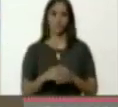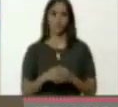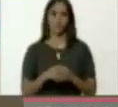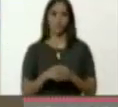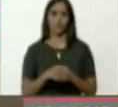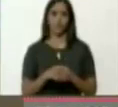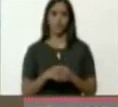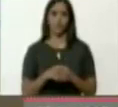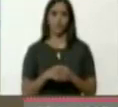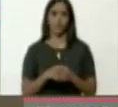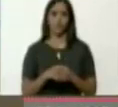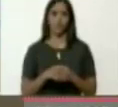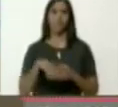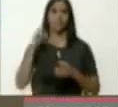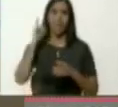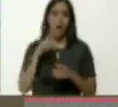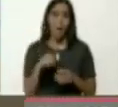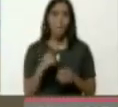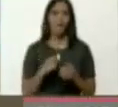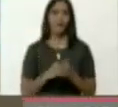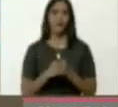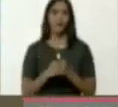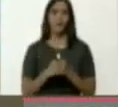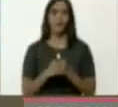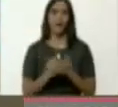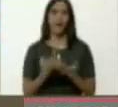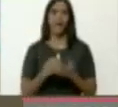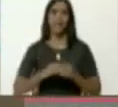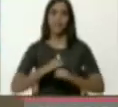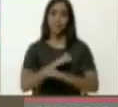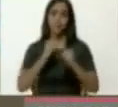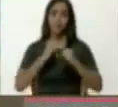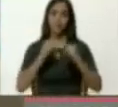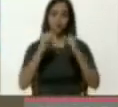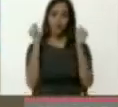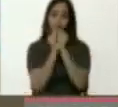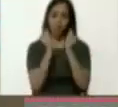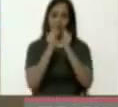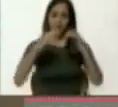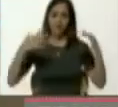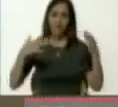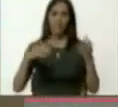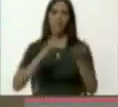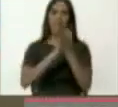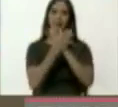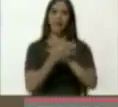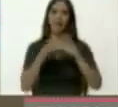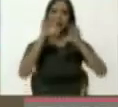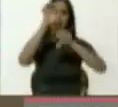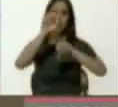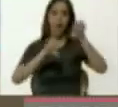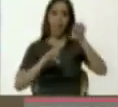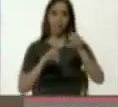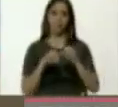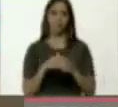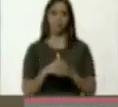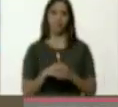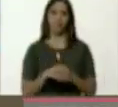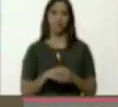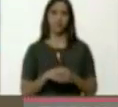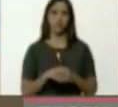No solo para sembrar sola. También para la explotación de minerales y el exterminio de la fauna. Para todo. Eso es un... Dame uno con